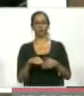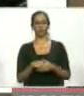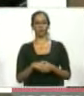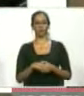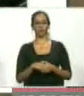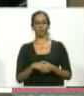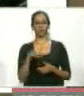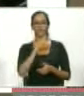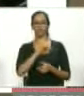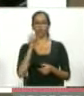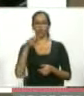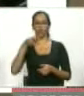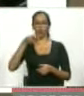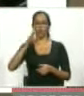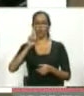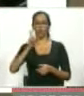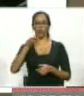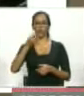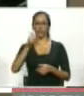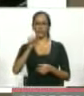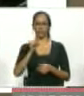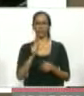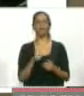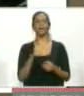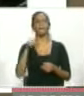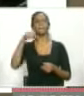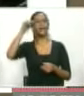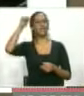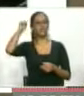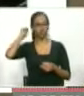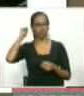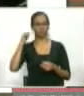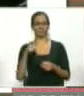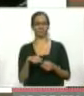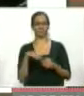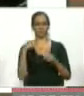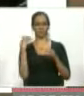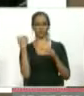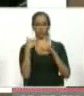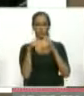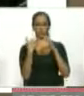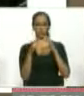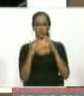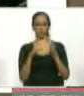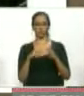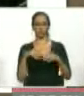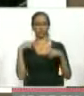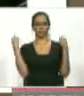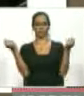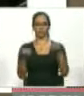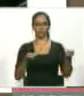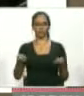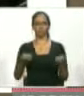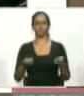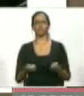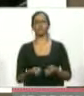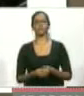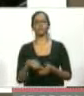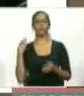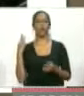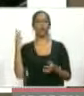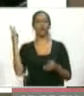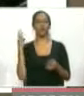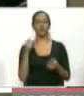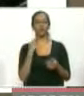el señor ugás y el señor pacheco correo del orinoco washington pous confirma lo obvio no